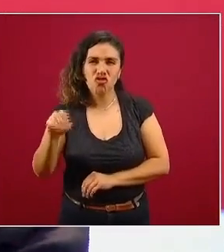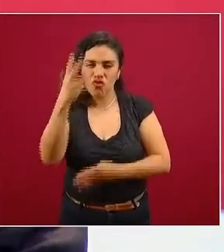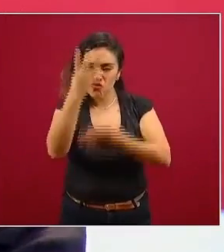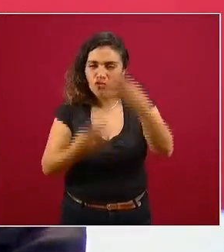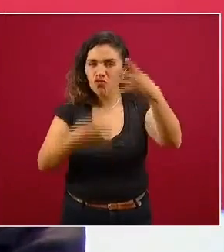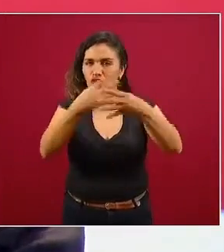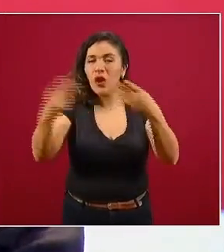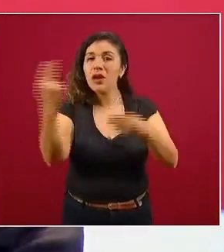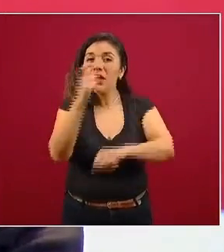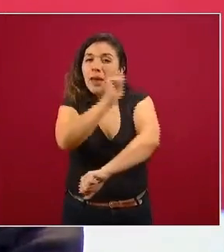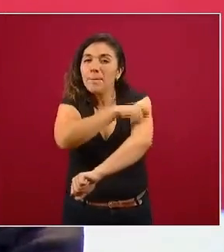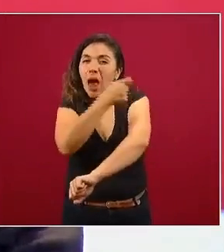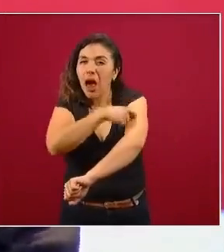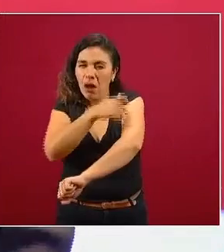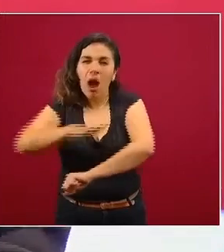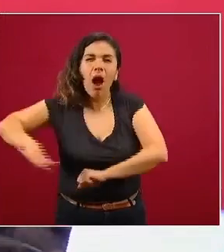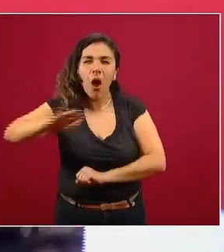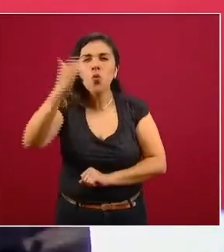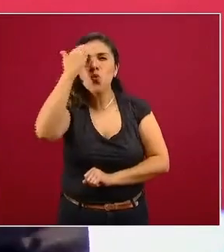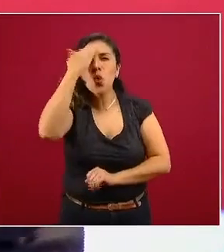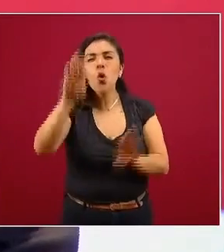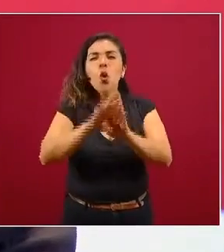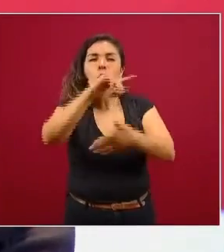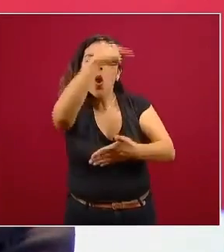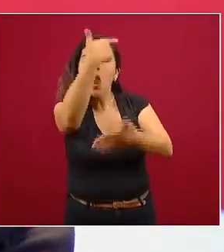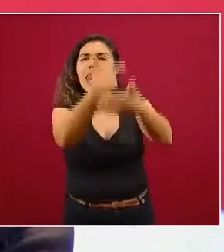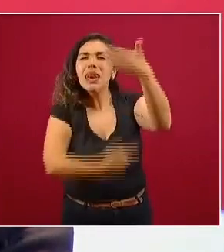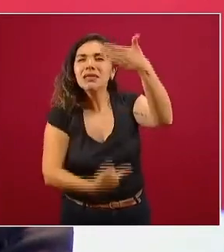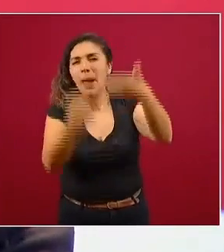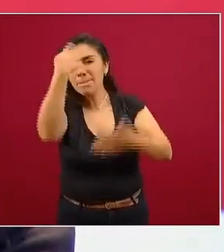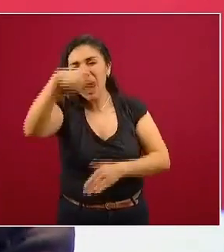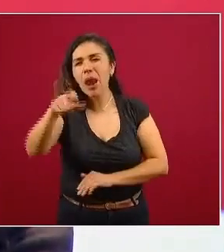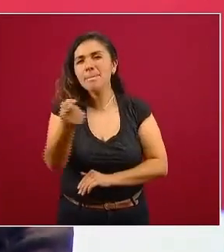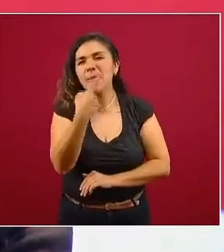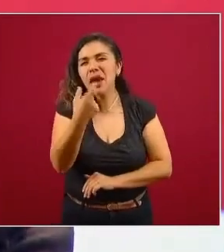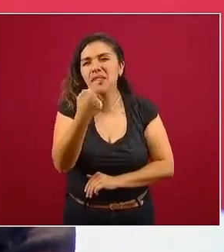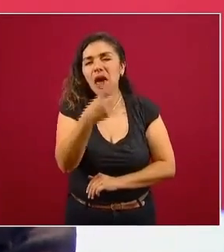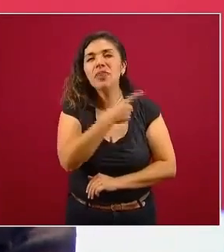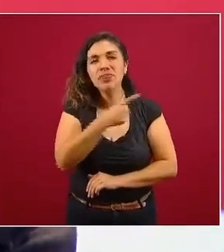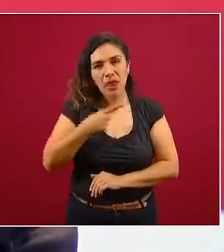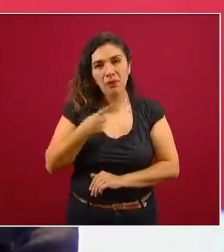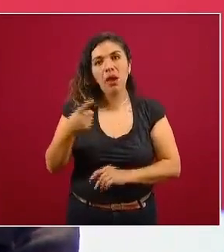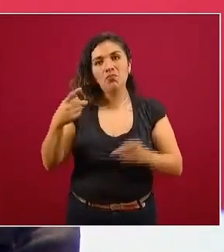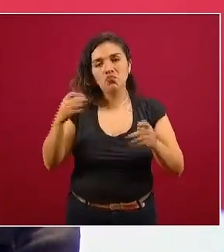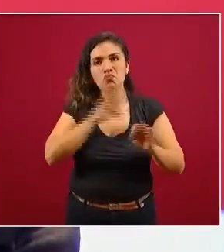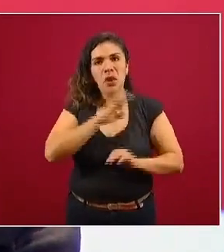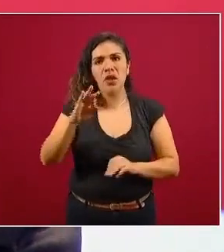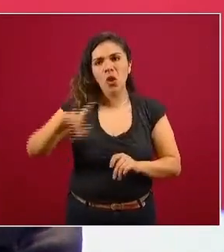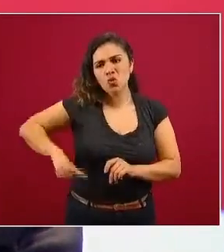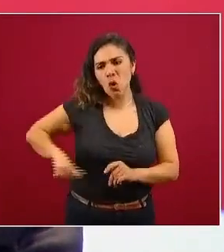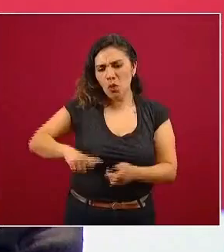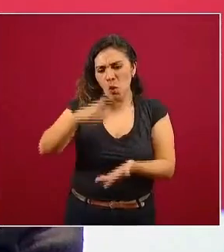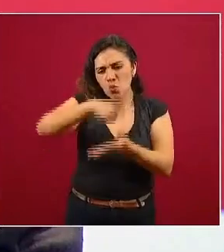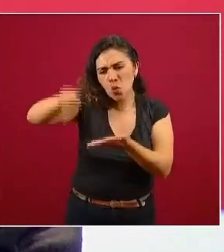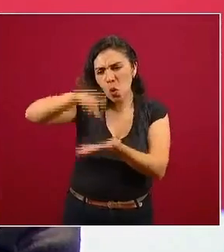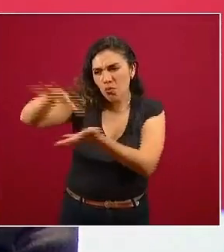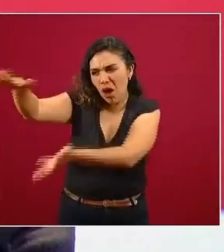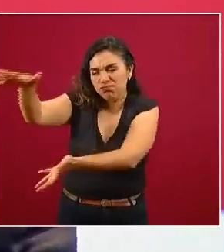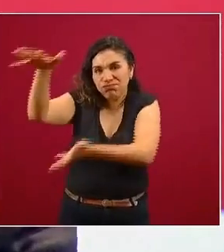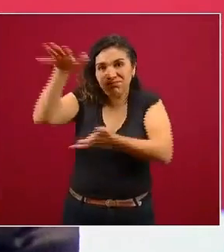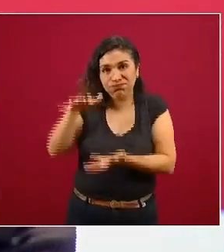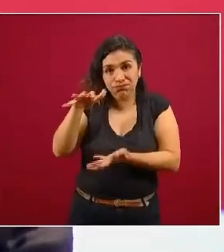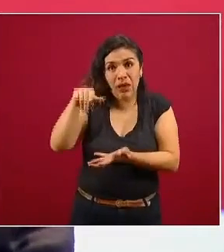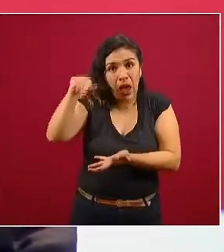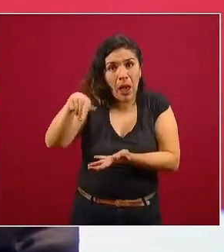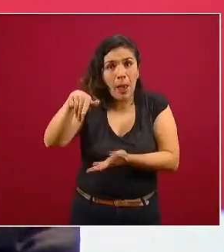aunque generalmente el público lo conoce como una lista de medicamentos que puede adquirir el sector público de salud,